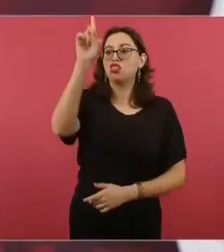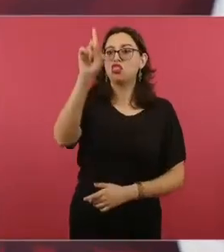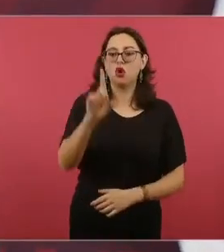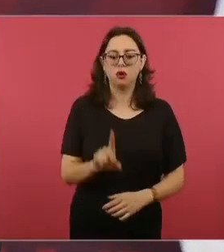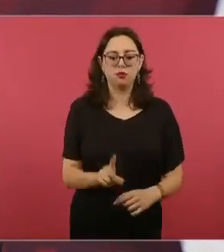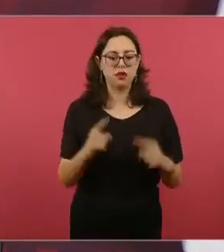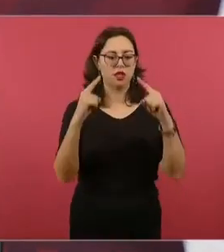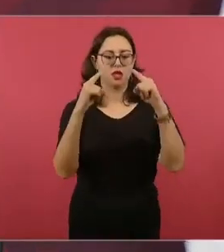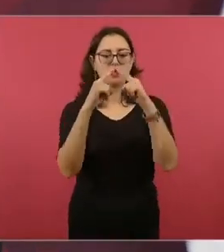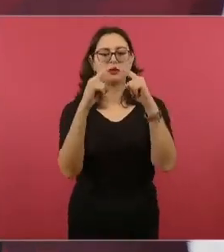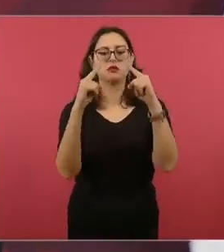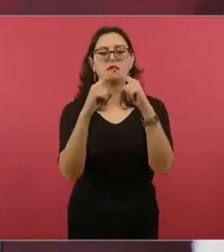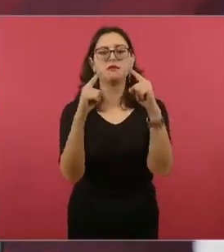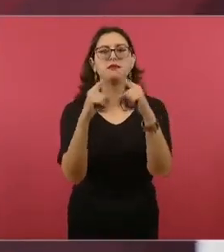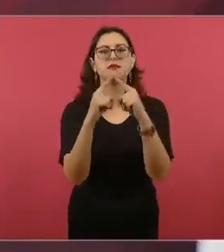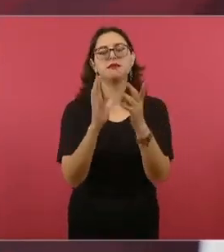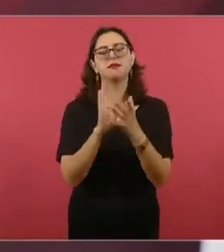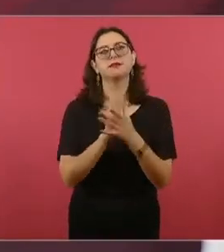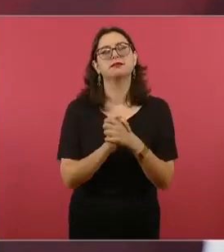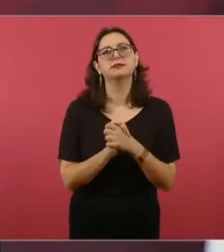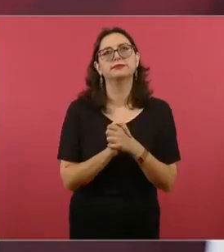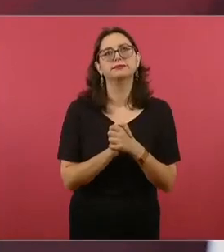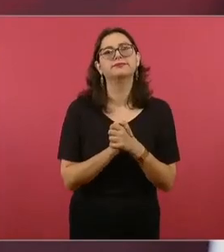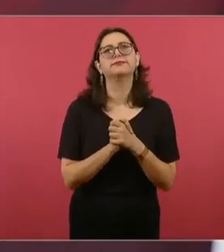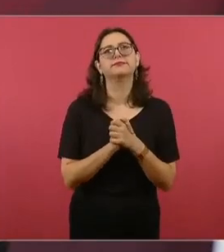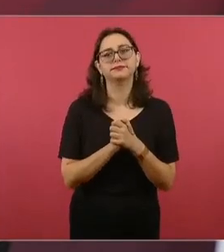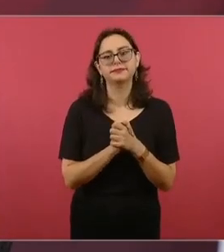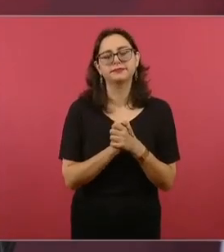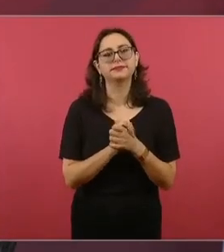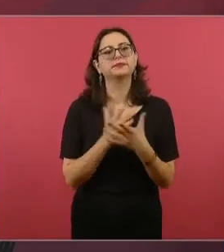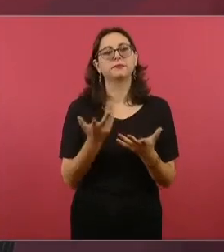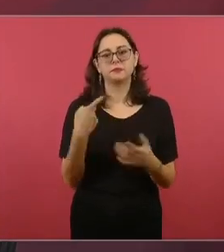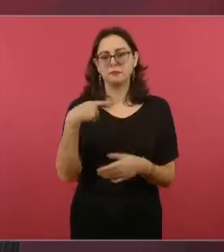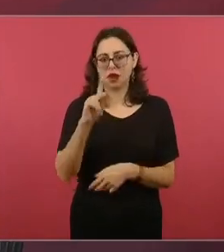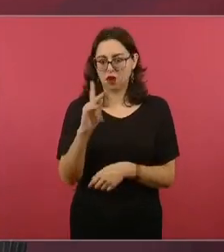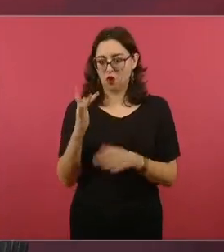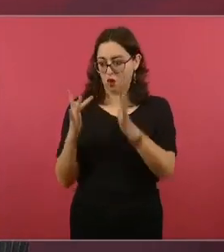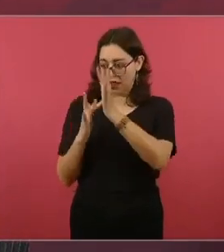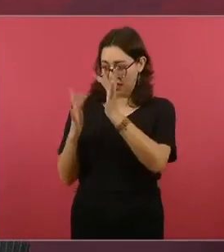y se olvidan de la vida, de la obra de Jesús.